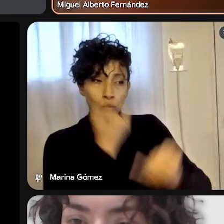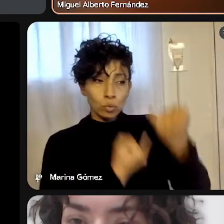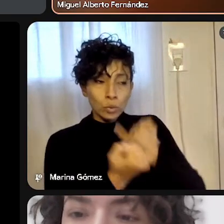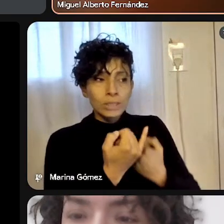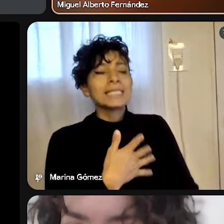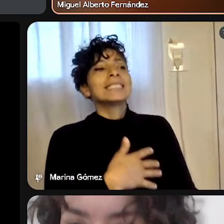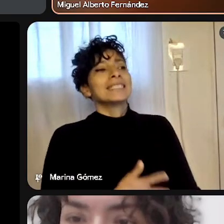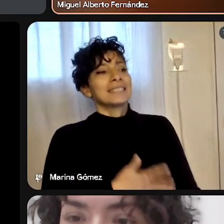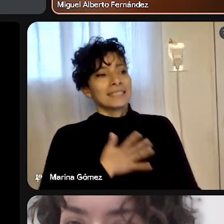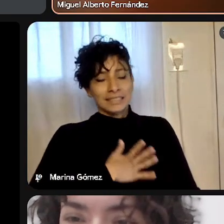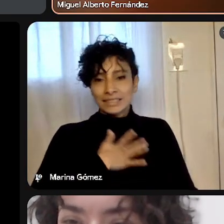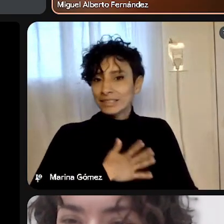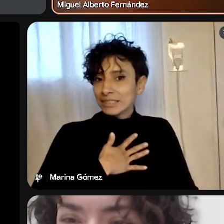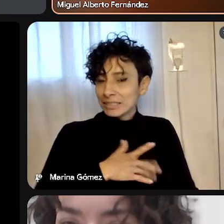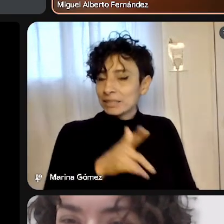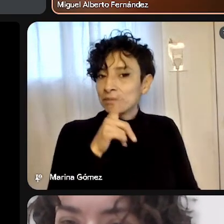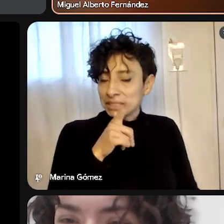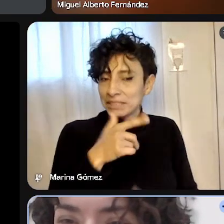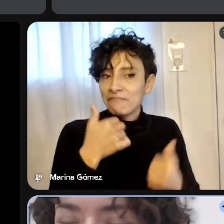camino.